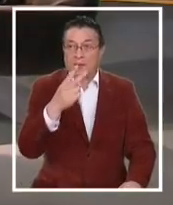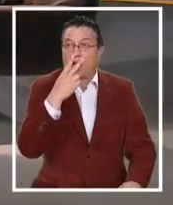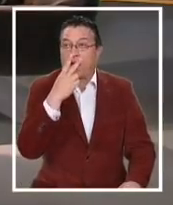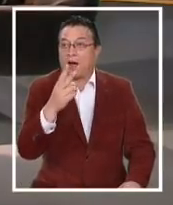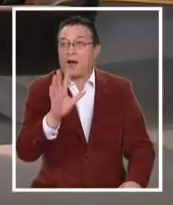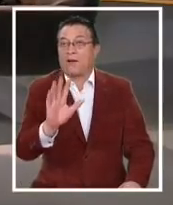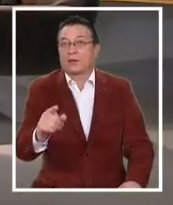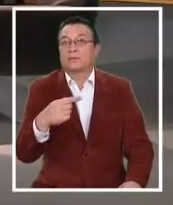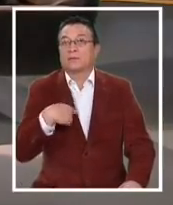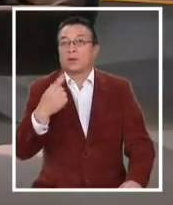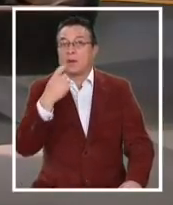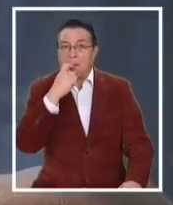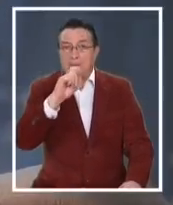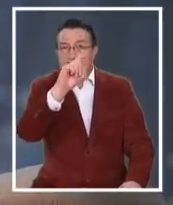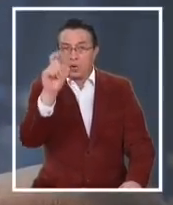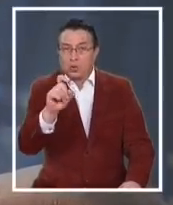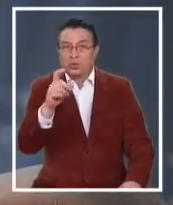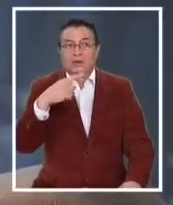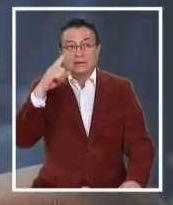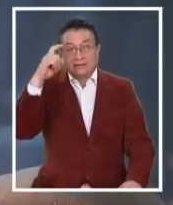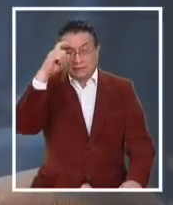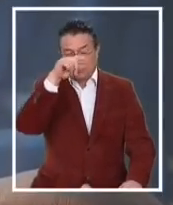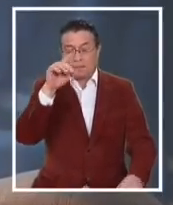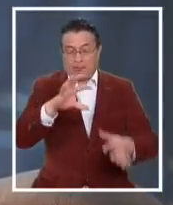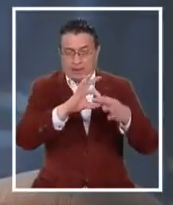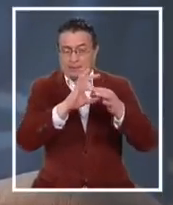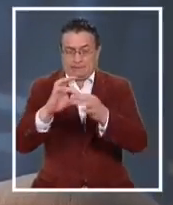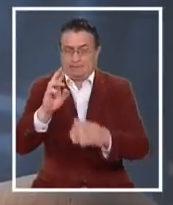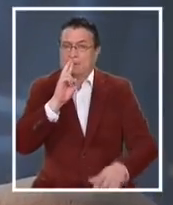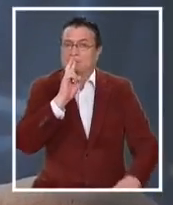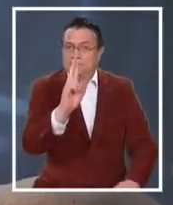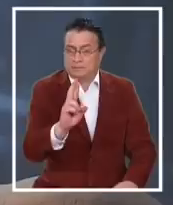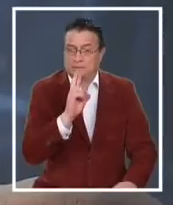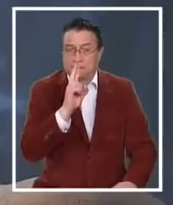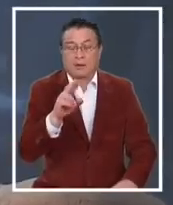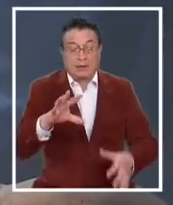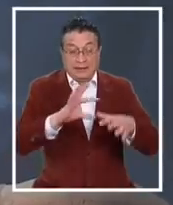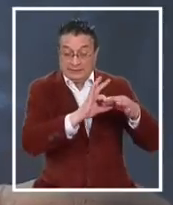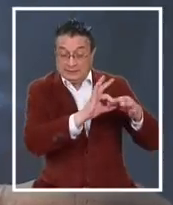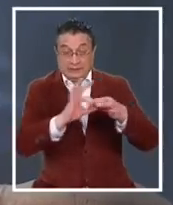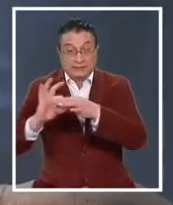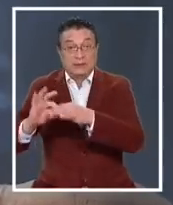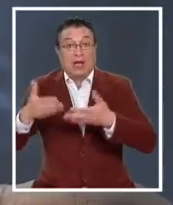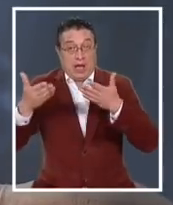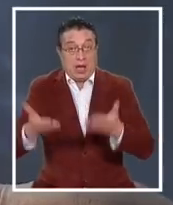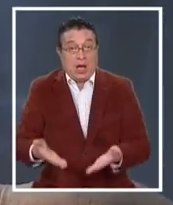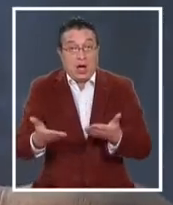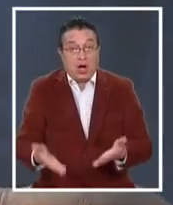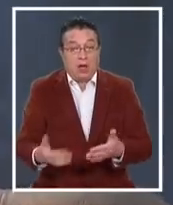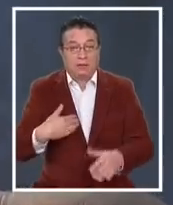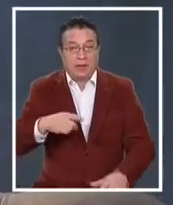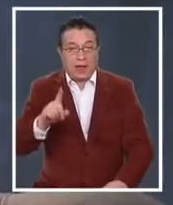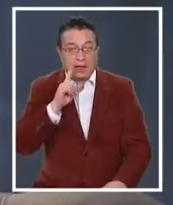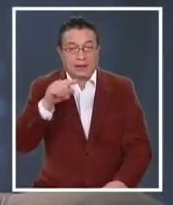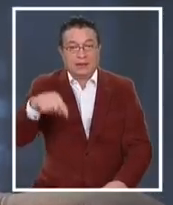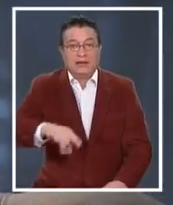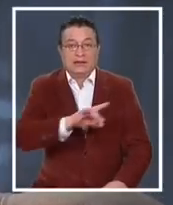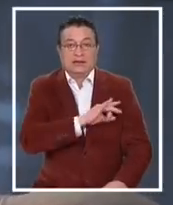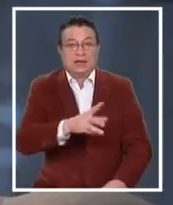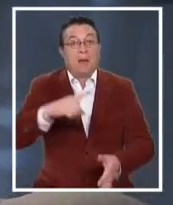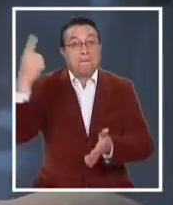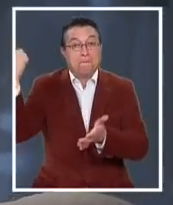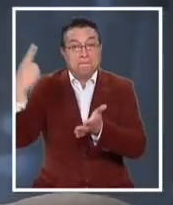que a preguntas complejas o respuestas que tengan contexto, ¿no es cierto? Claro. El contexto es que tenemos en Chile